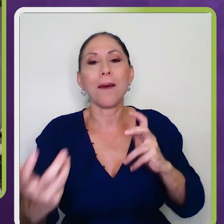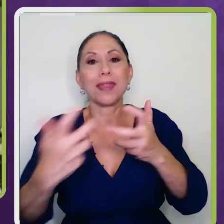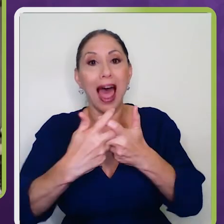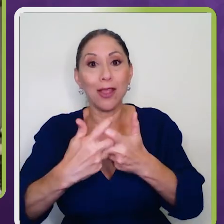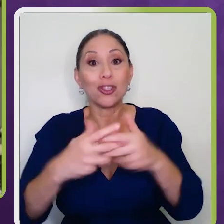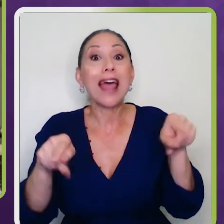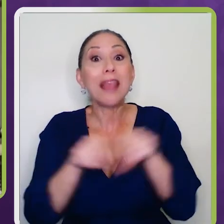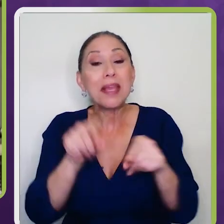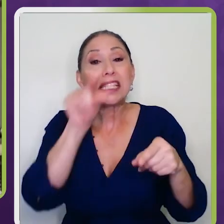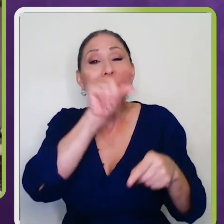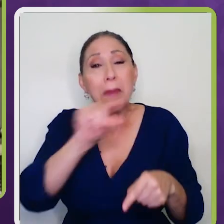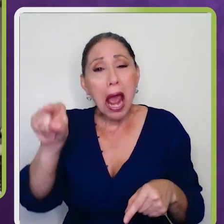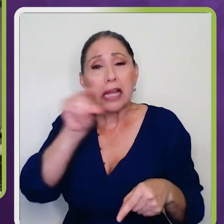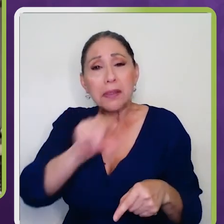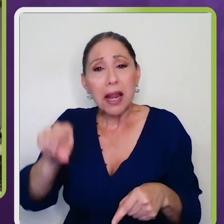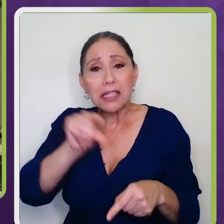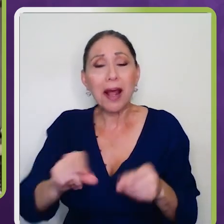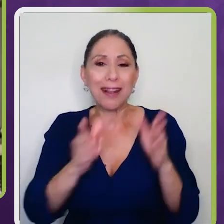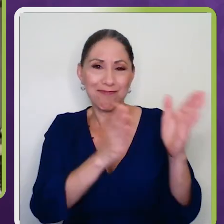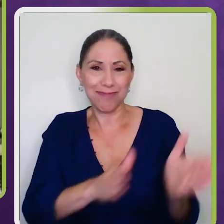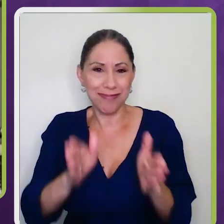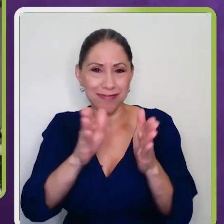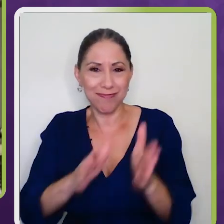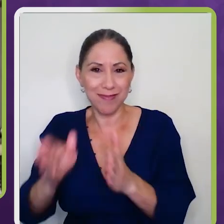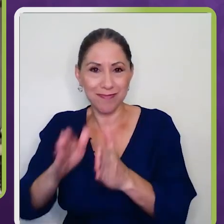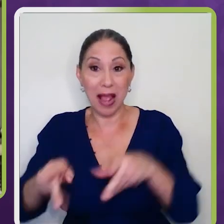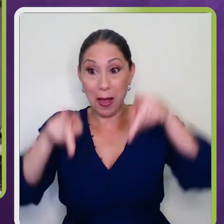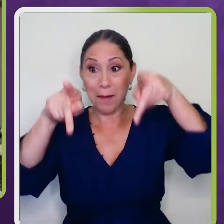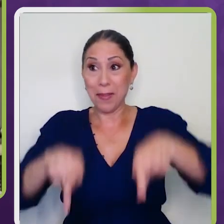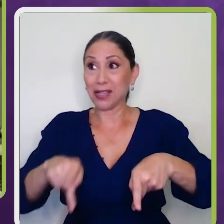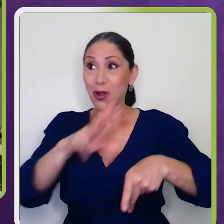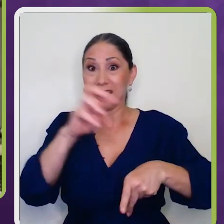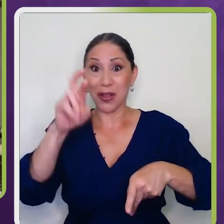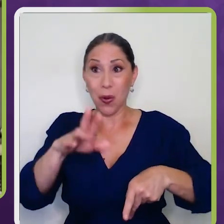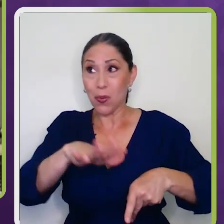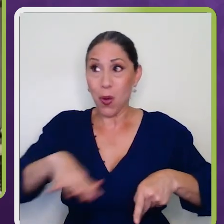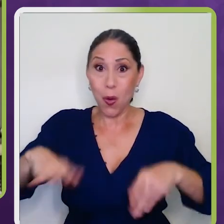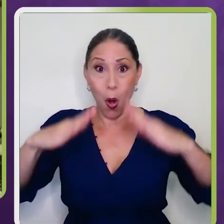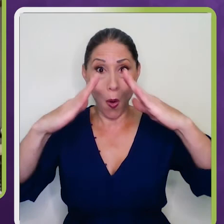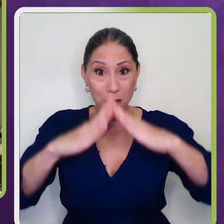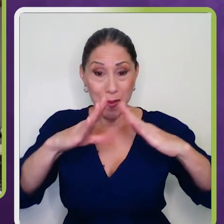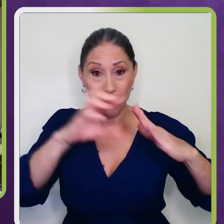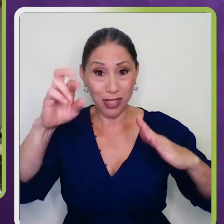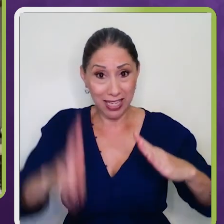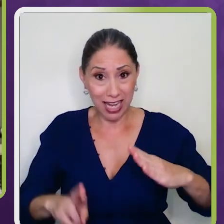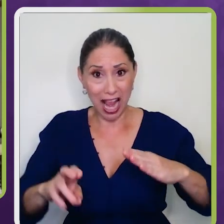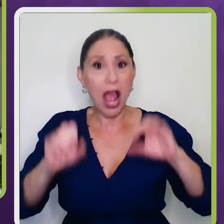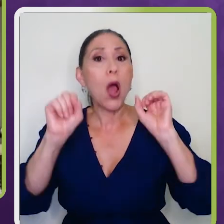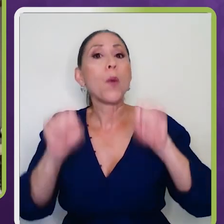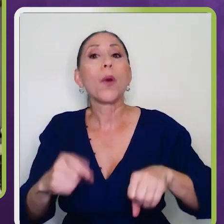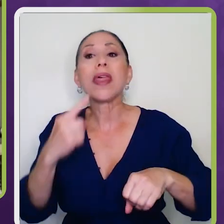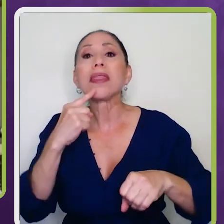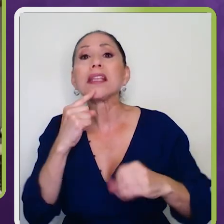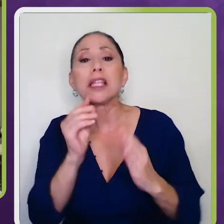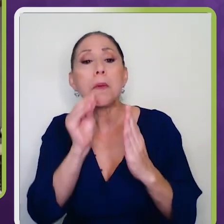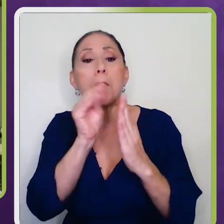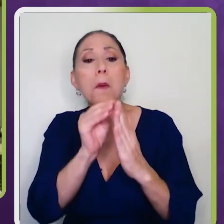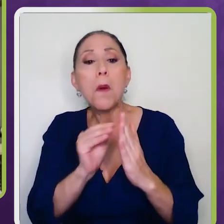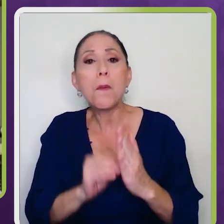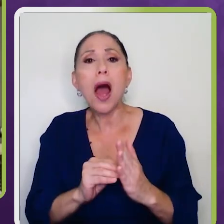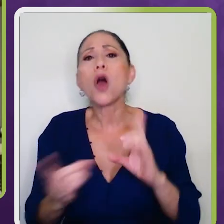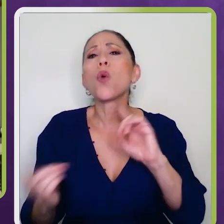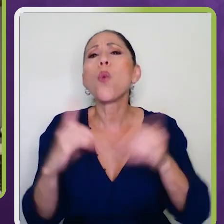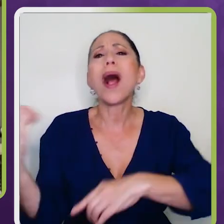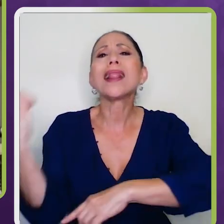una logística semanal en donde las personas nacionales puedan decir qué día quieren ir a qué zona y